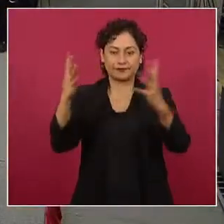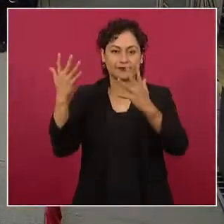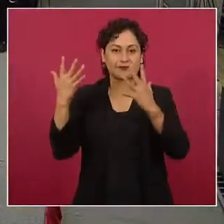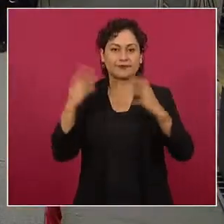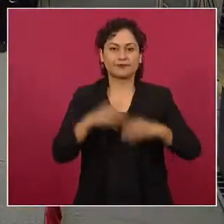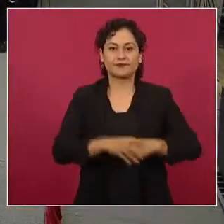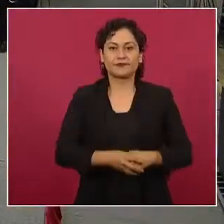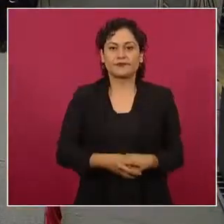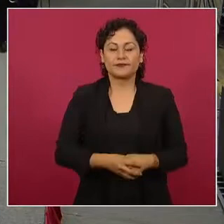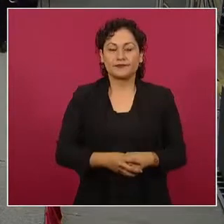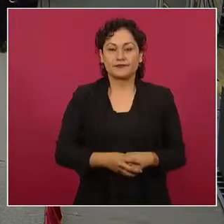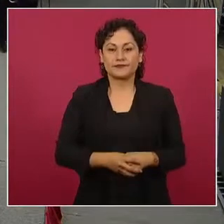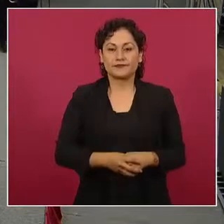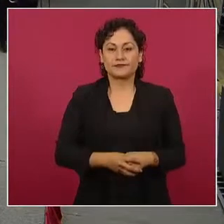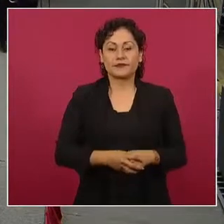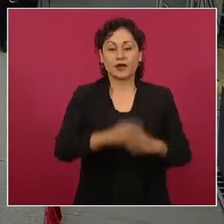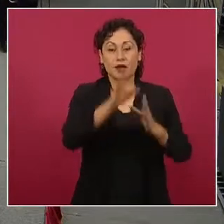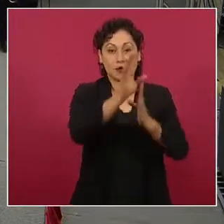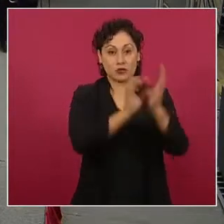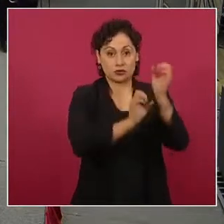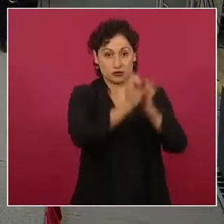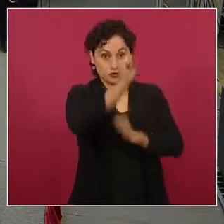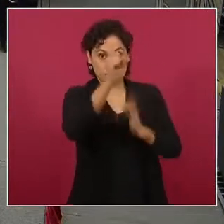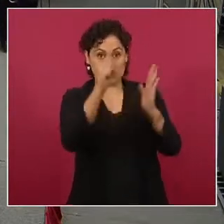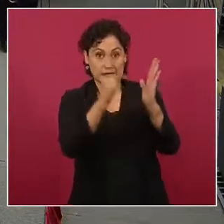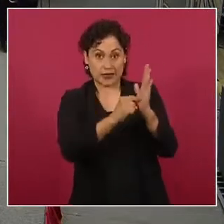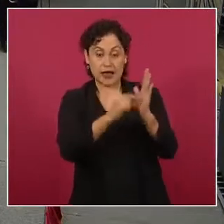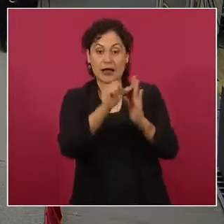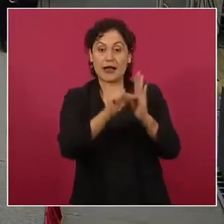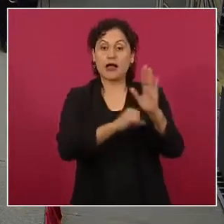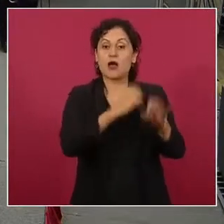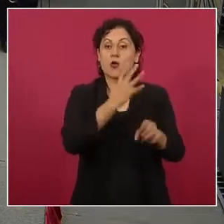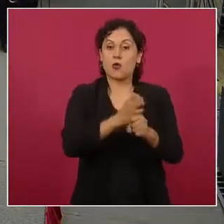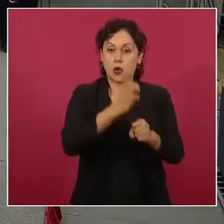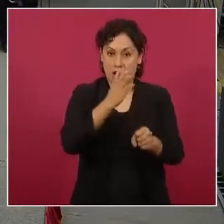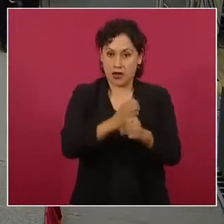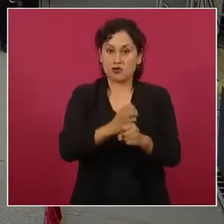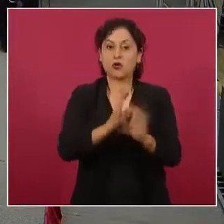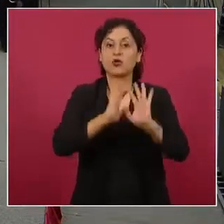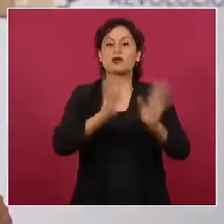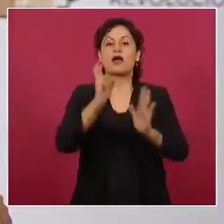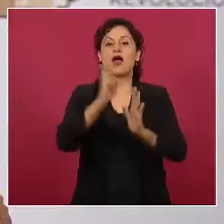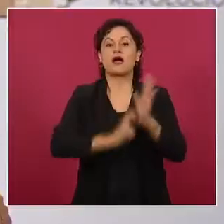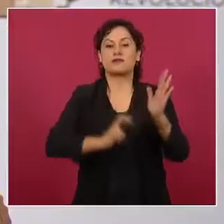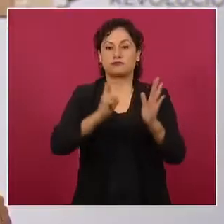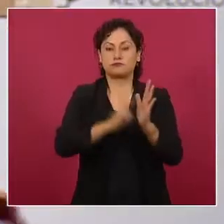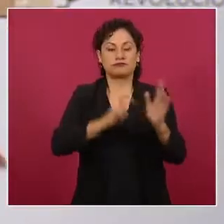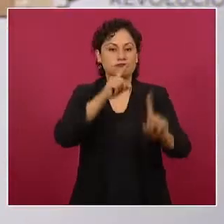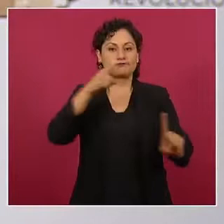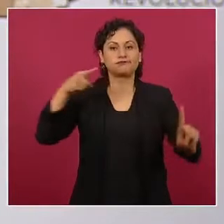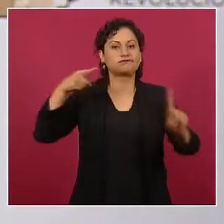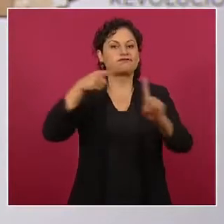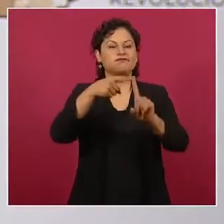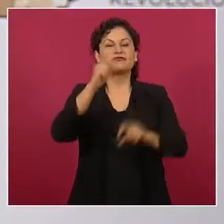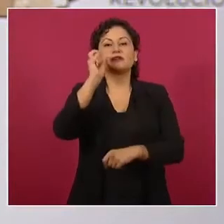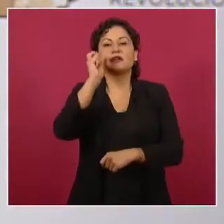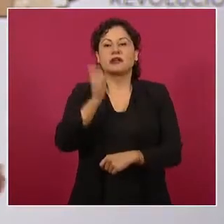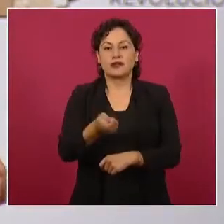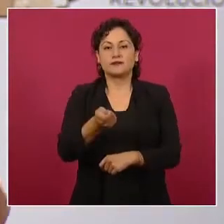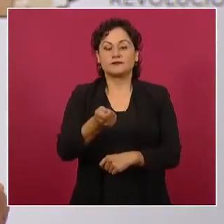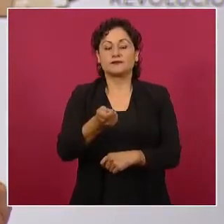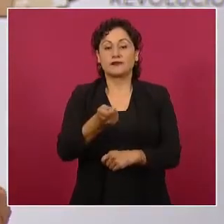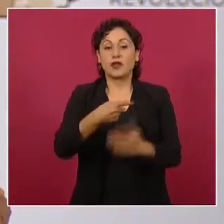reformamos el cuarto constitucional, la anterior legislatura, para garantizar que los